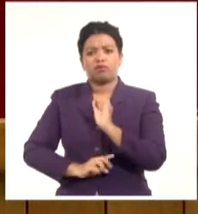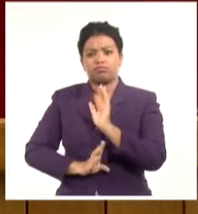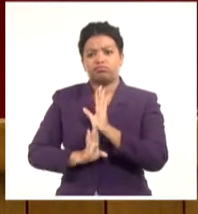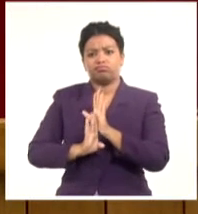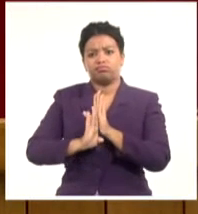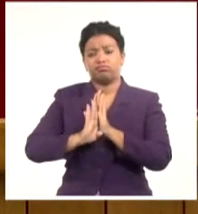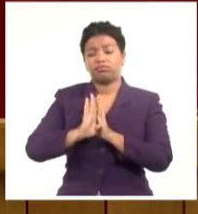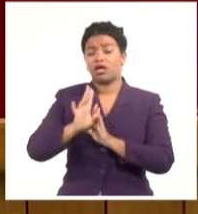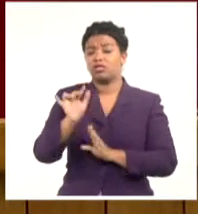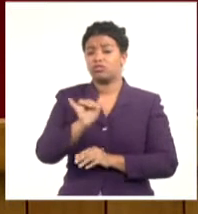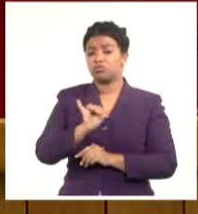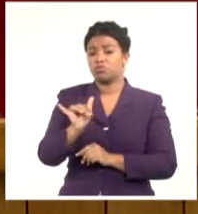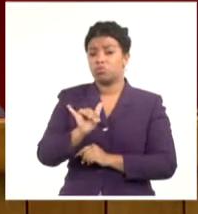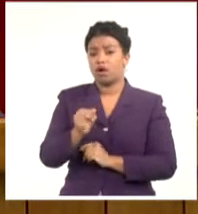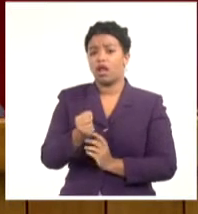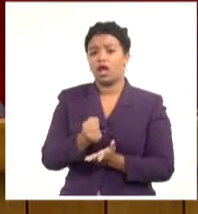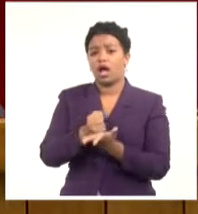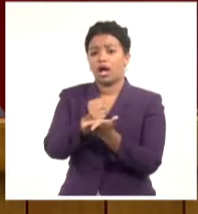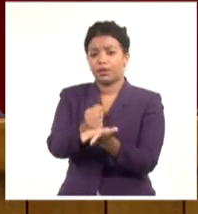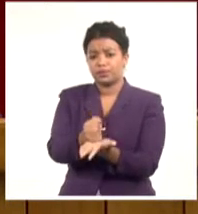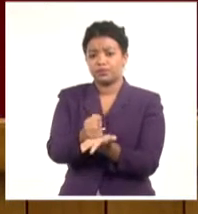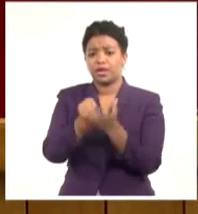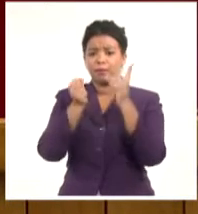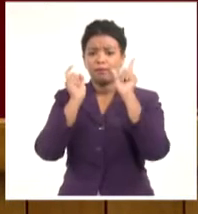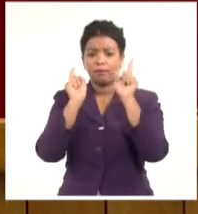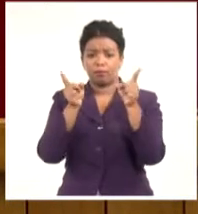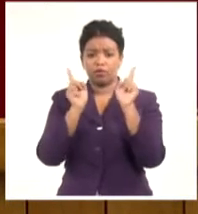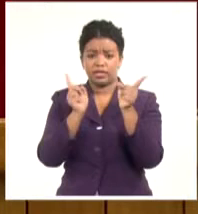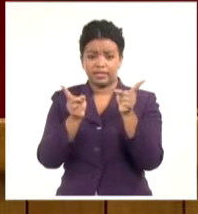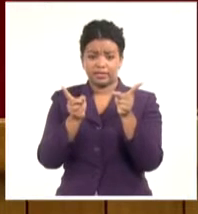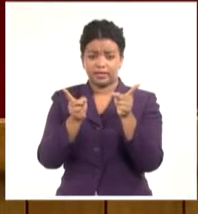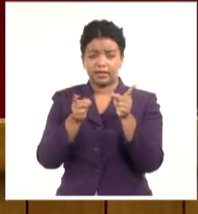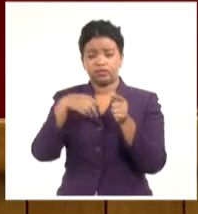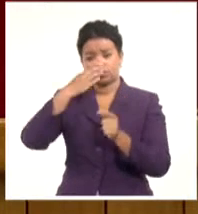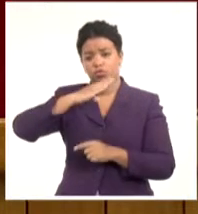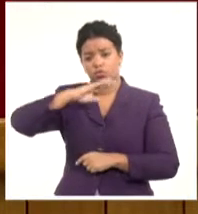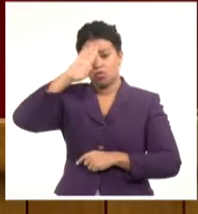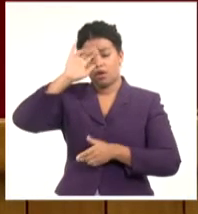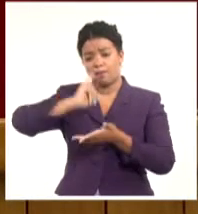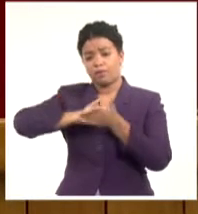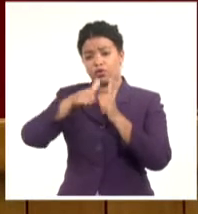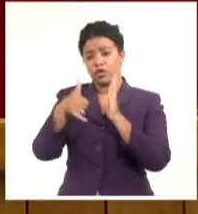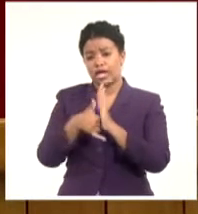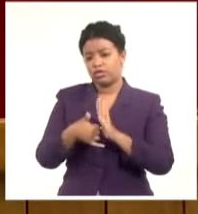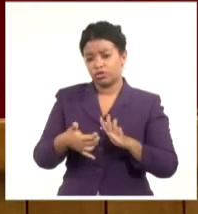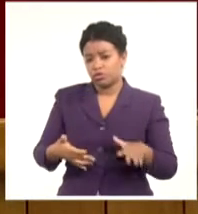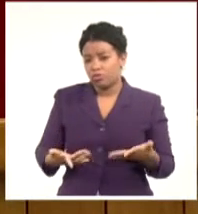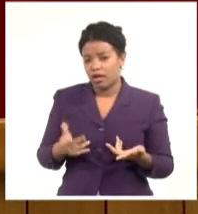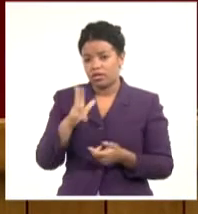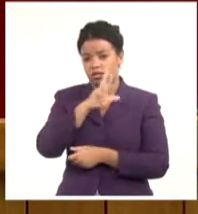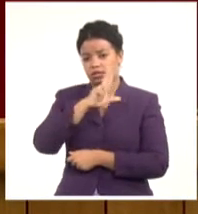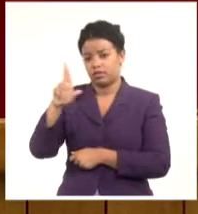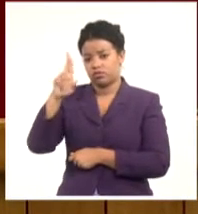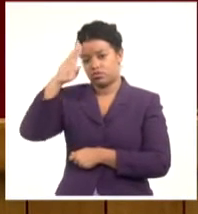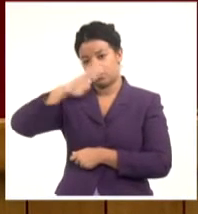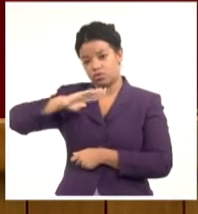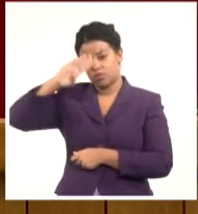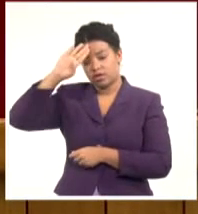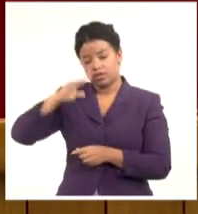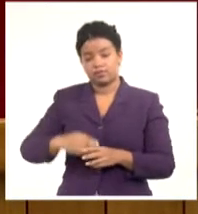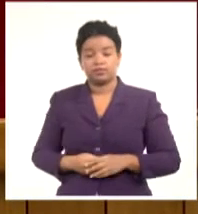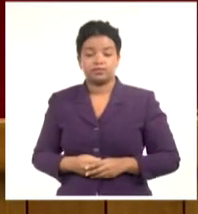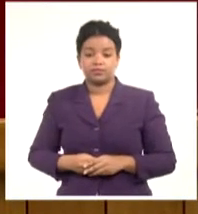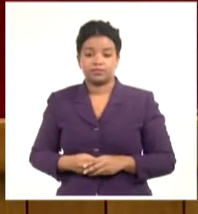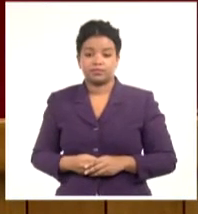utilidad en favor del horizonte político común en el gran proyecto de la Revolución cubana. Por eso es